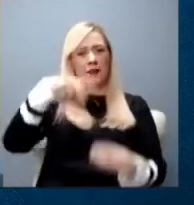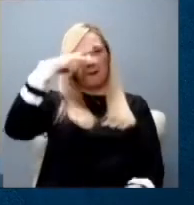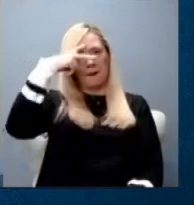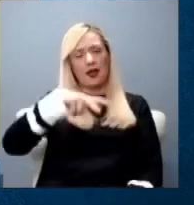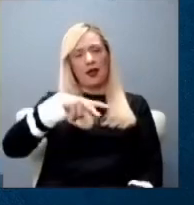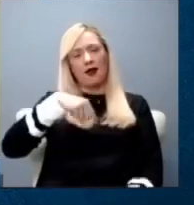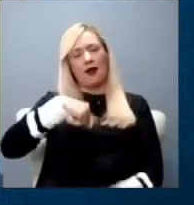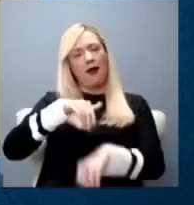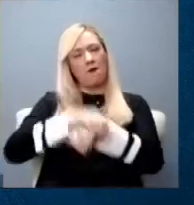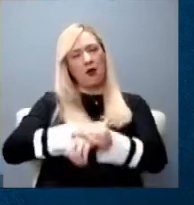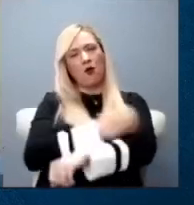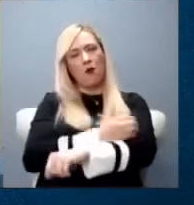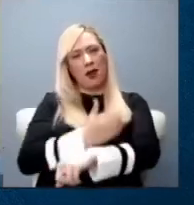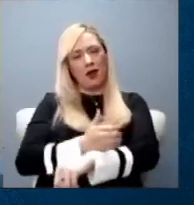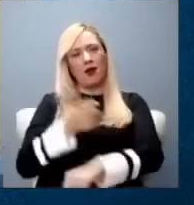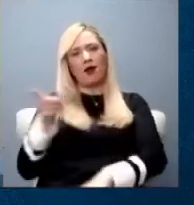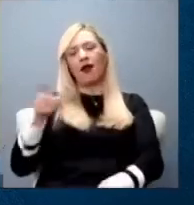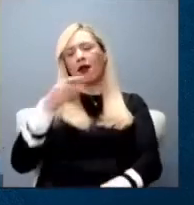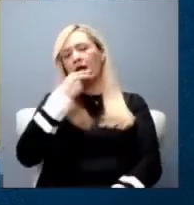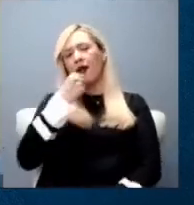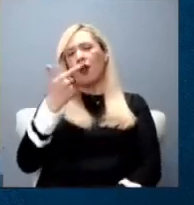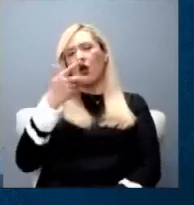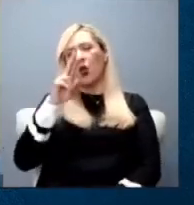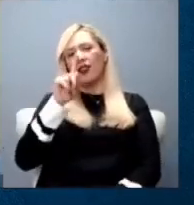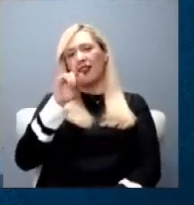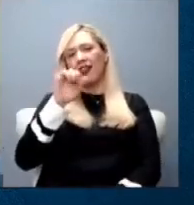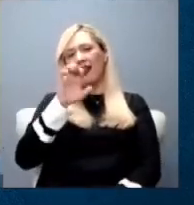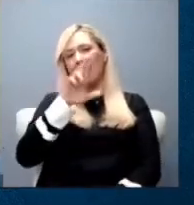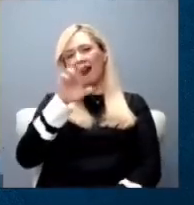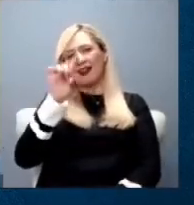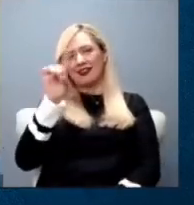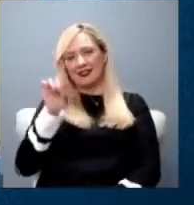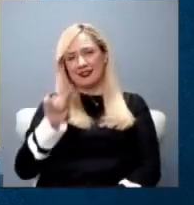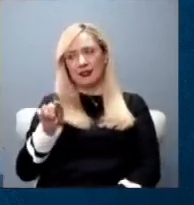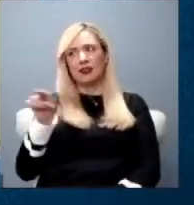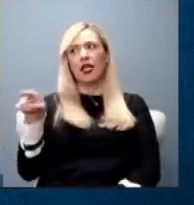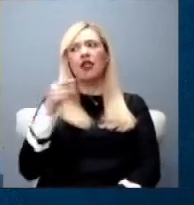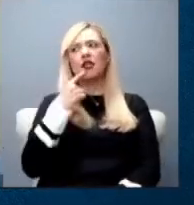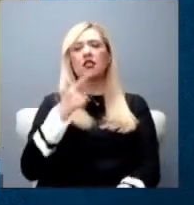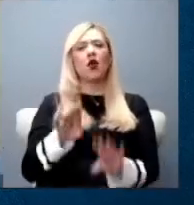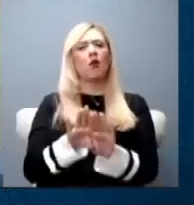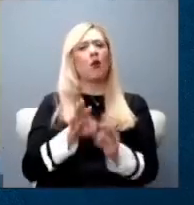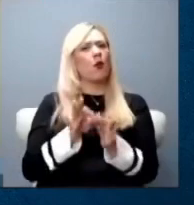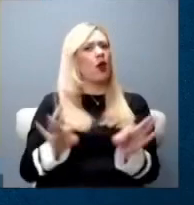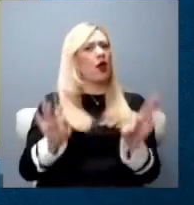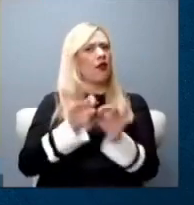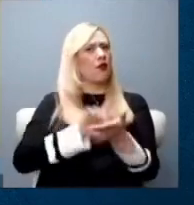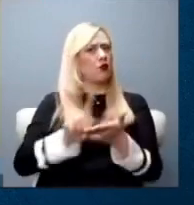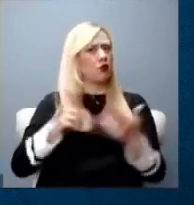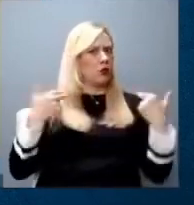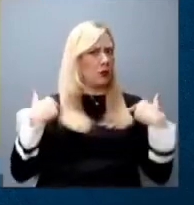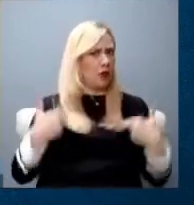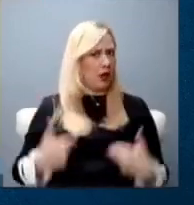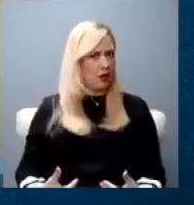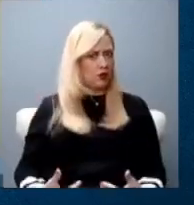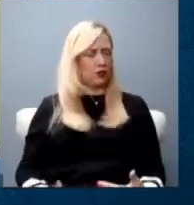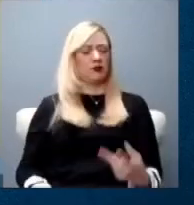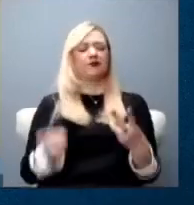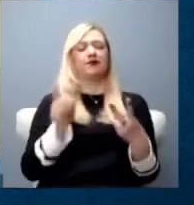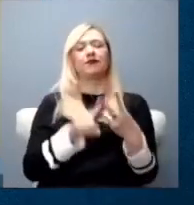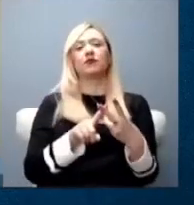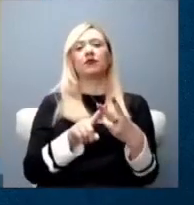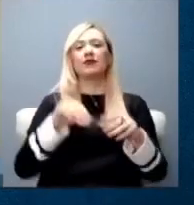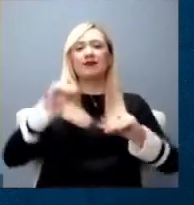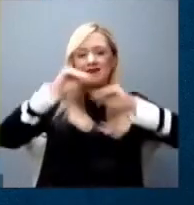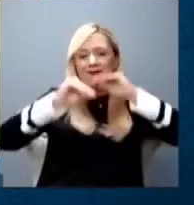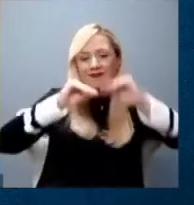amigo y compañero y colega. Primero, influir en el debate público sobre la importancia de los derechos humanos. En segundo lugar, reforzar la arquitectura de